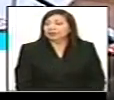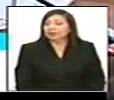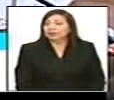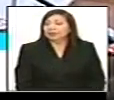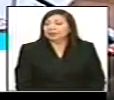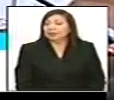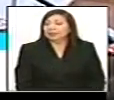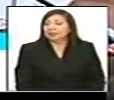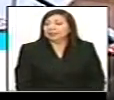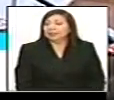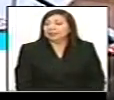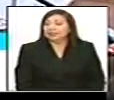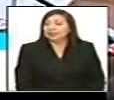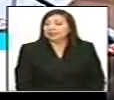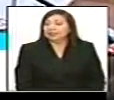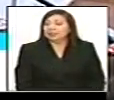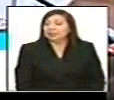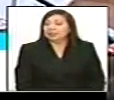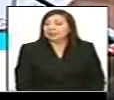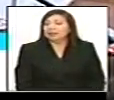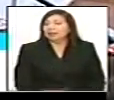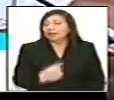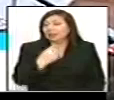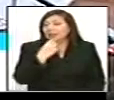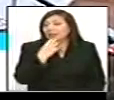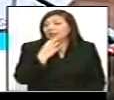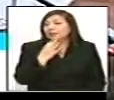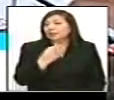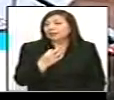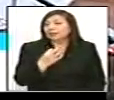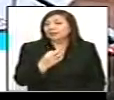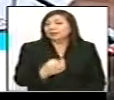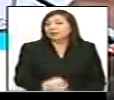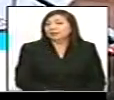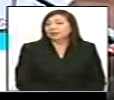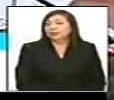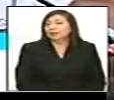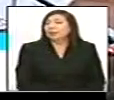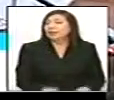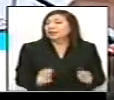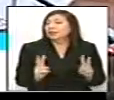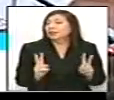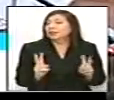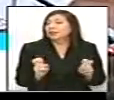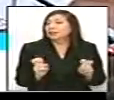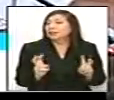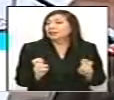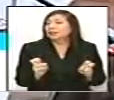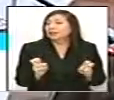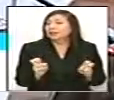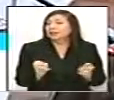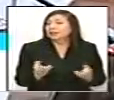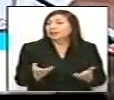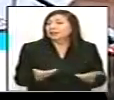señora congresista, en verdad con relación al tema que